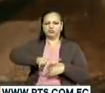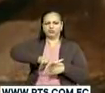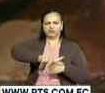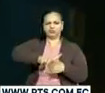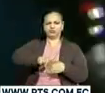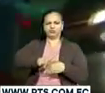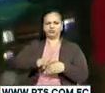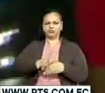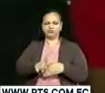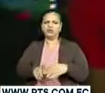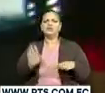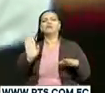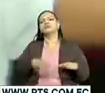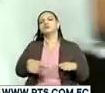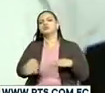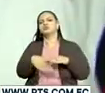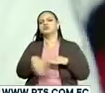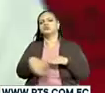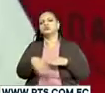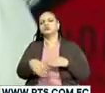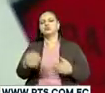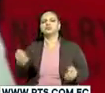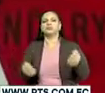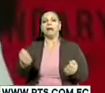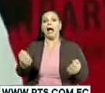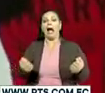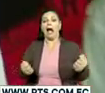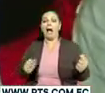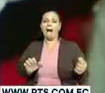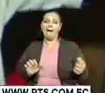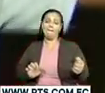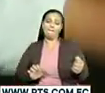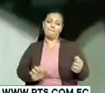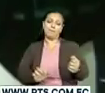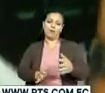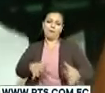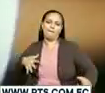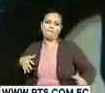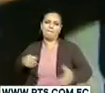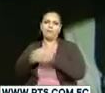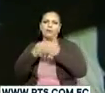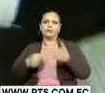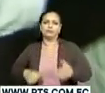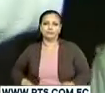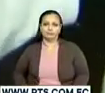carro. De norte a centro, se ha metido para este lado, ahí